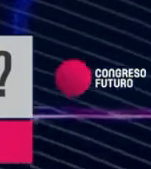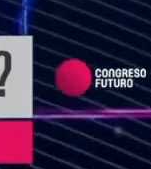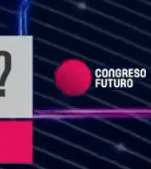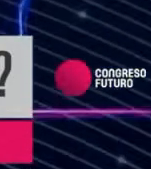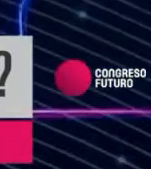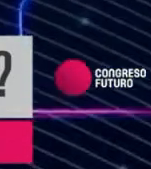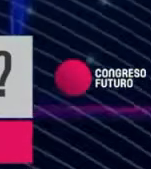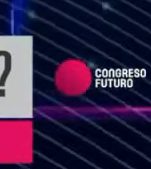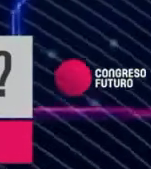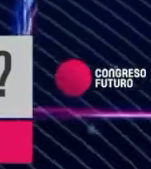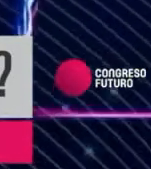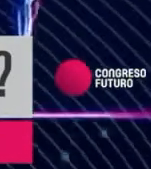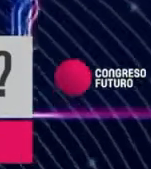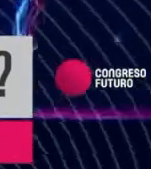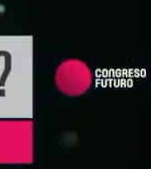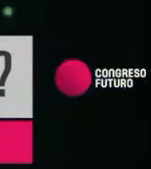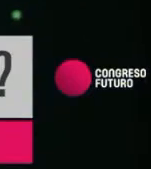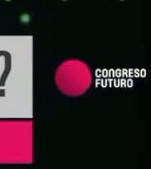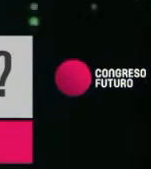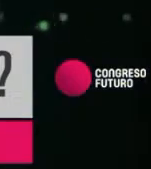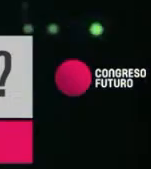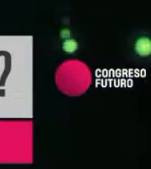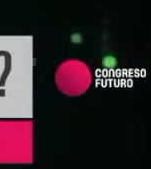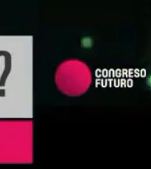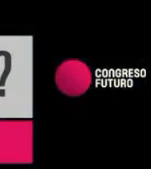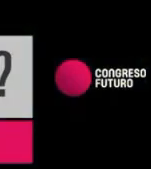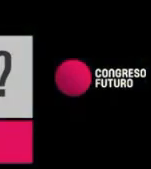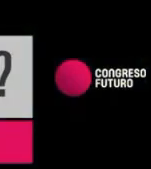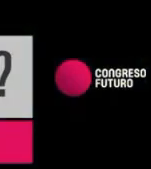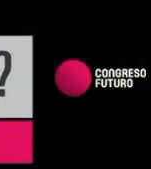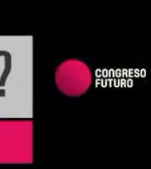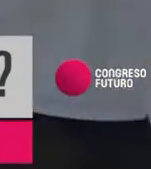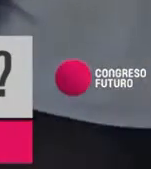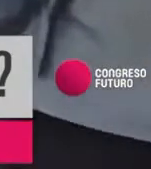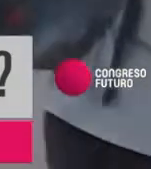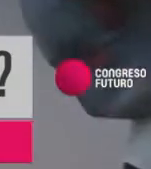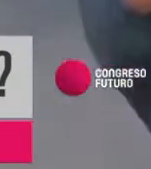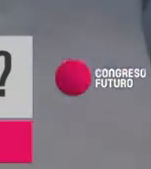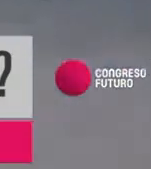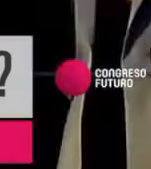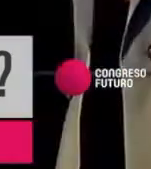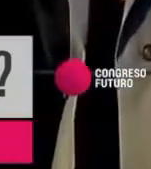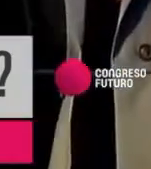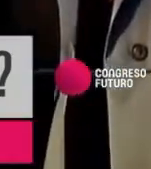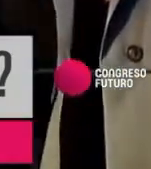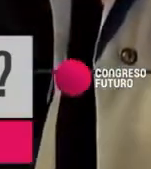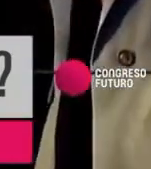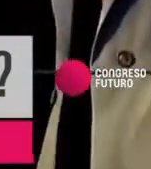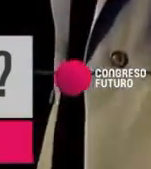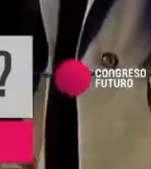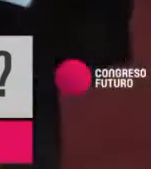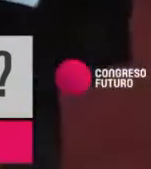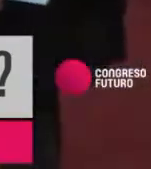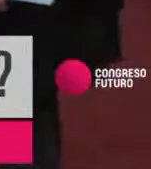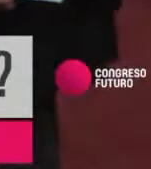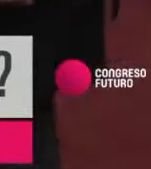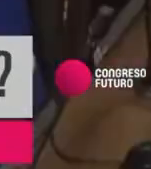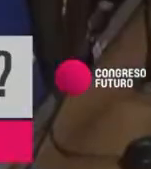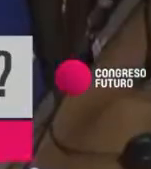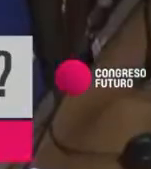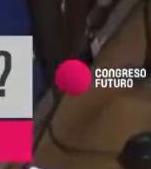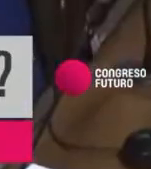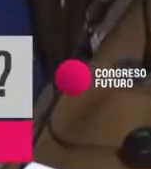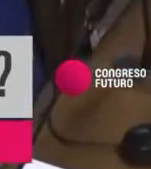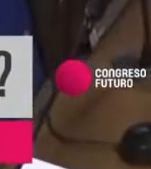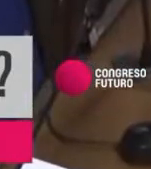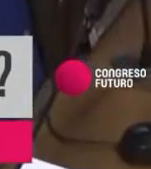haya más igualdad, haya mejor educación, mejor salud. Este año, bajo un nuevo escenario político-social en nuestro país,